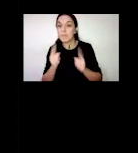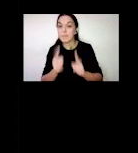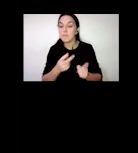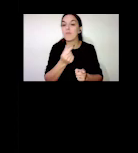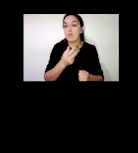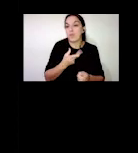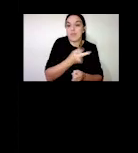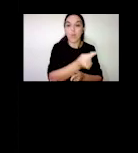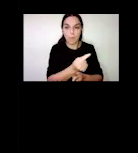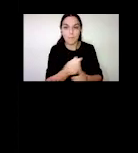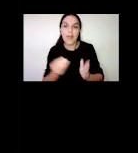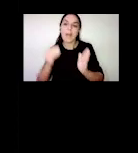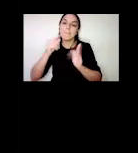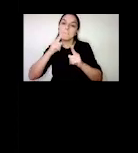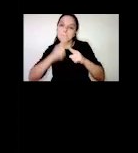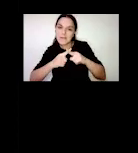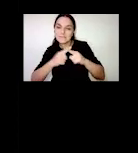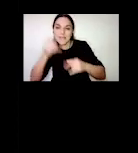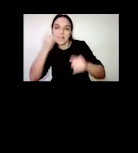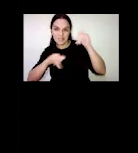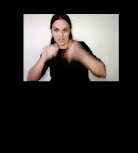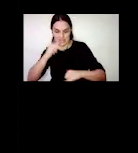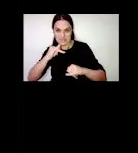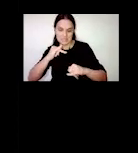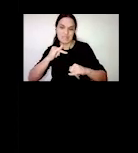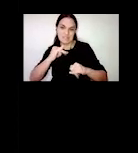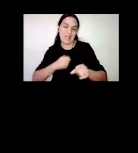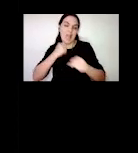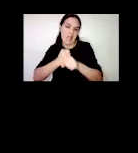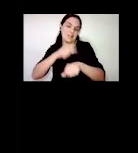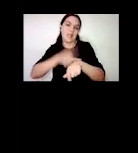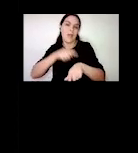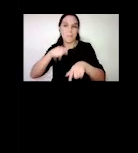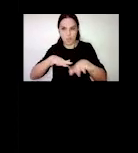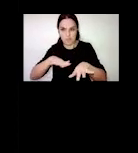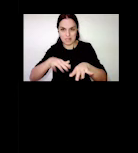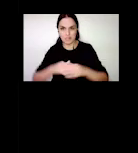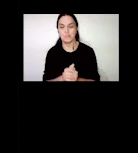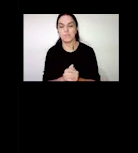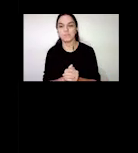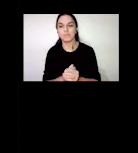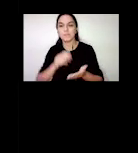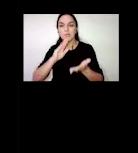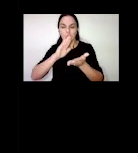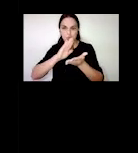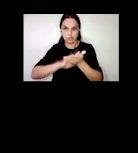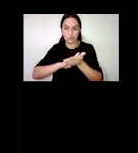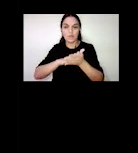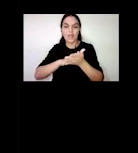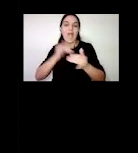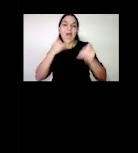adquisición más los intereses devengados hasta ese momento. En relación con las acciones